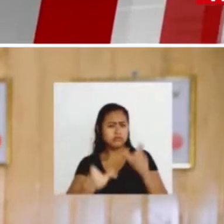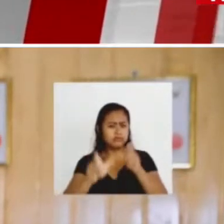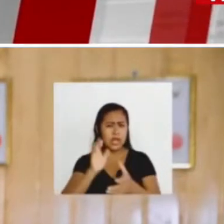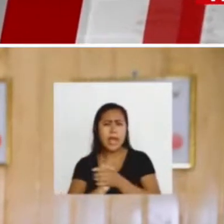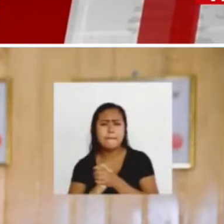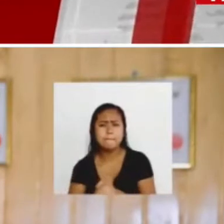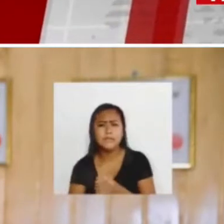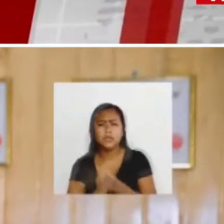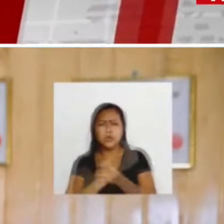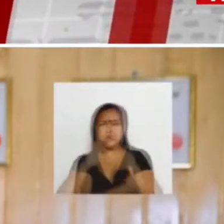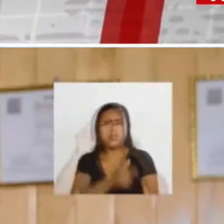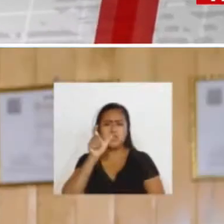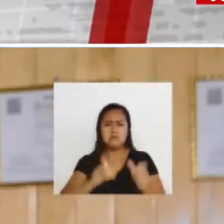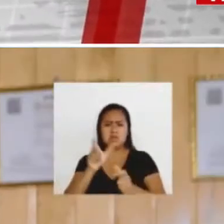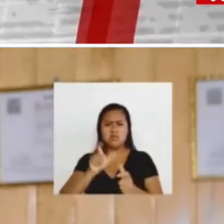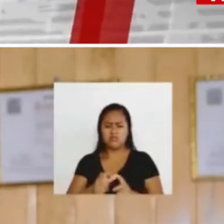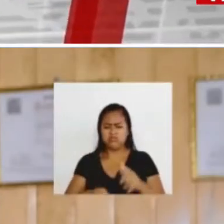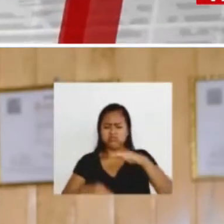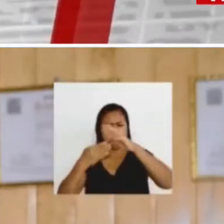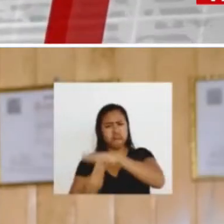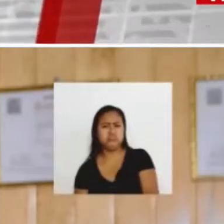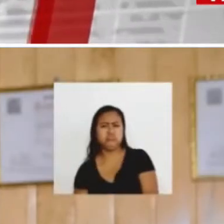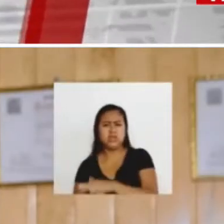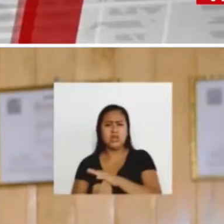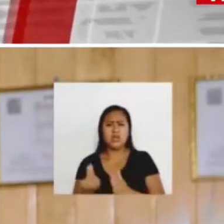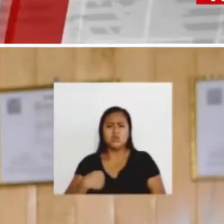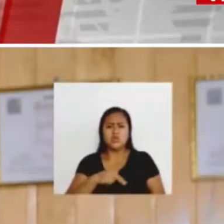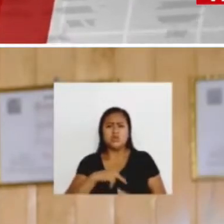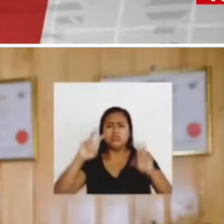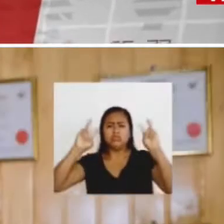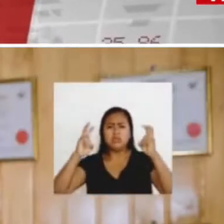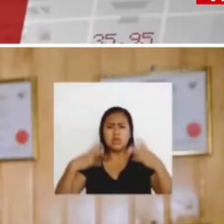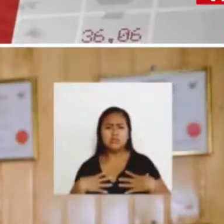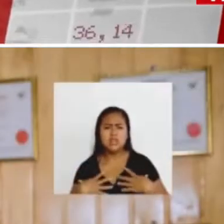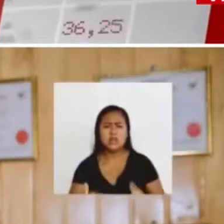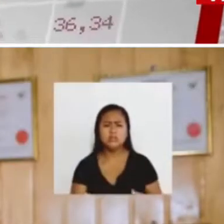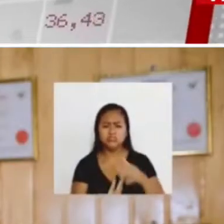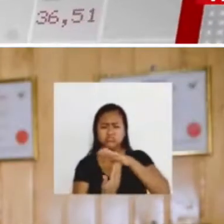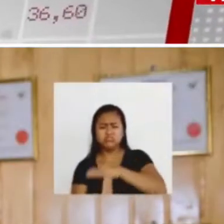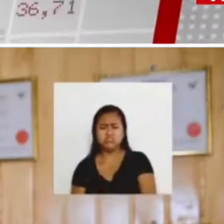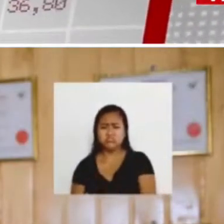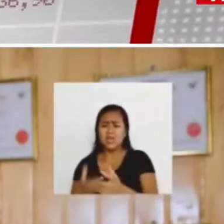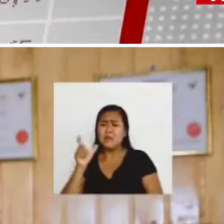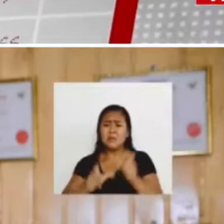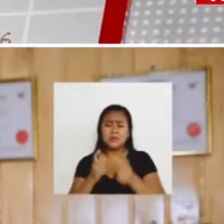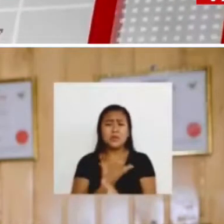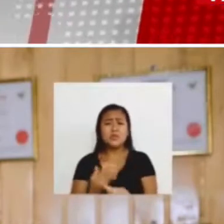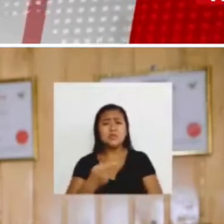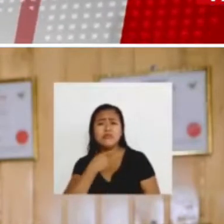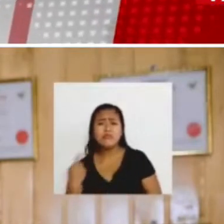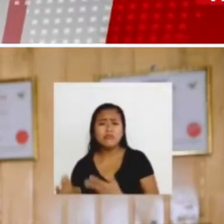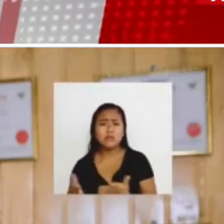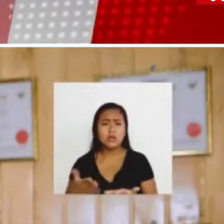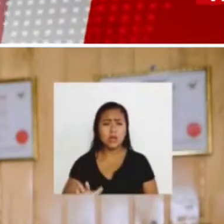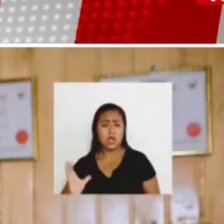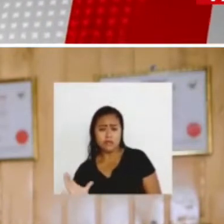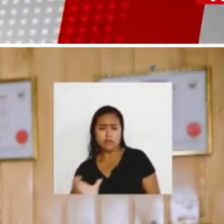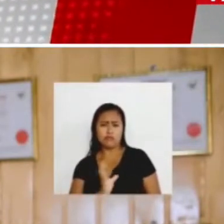ahora nosotros vamos a crear todas las herramientas legales para que el proceso de formalización no tenga ningún